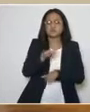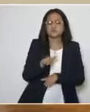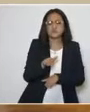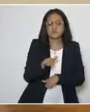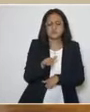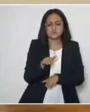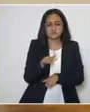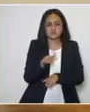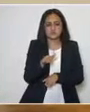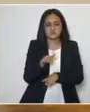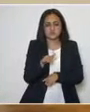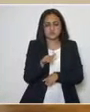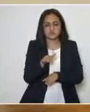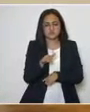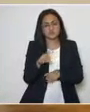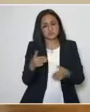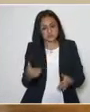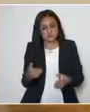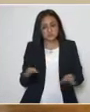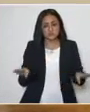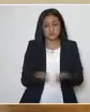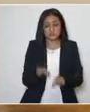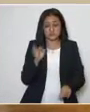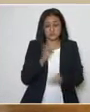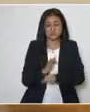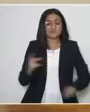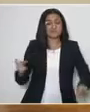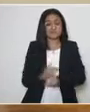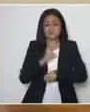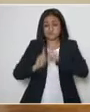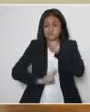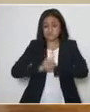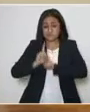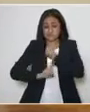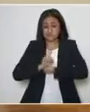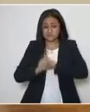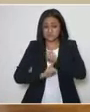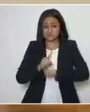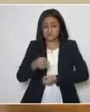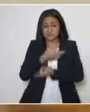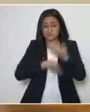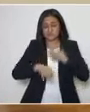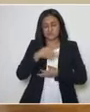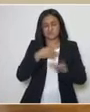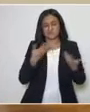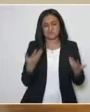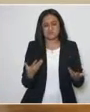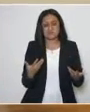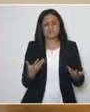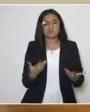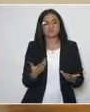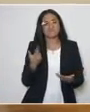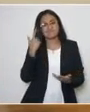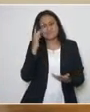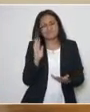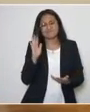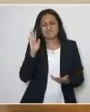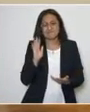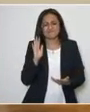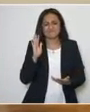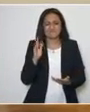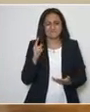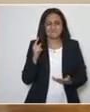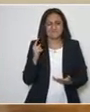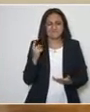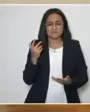sobre cómo enfrentar esta situación que se complicó, creo yo, de manera